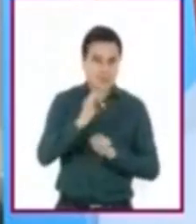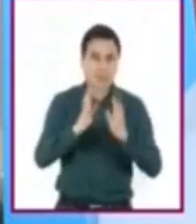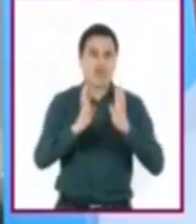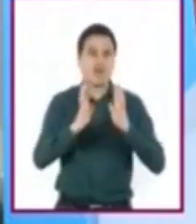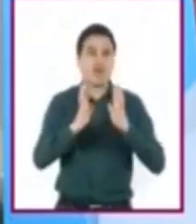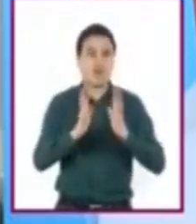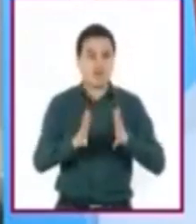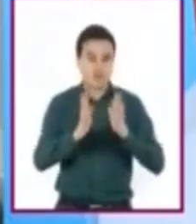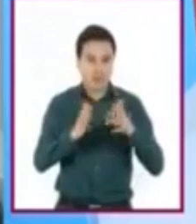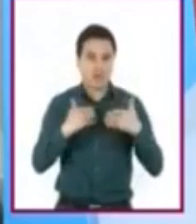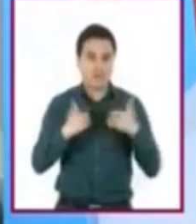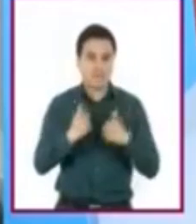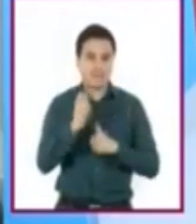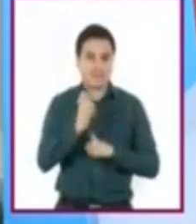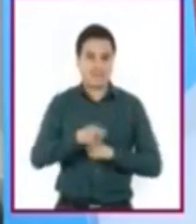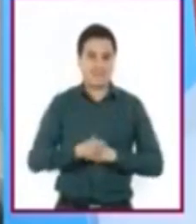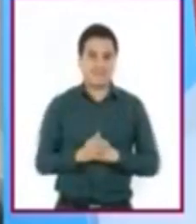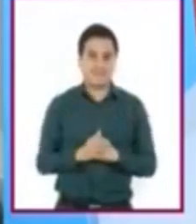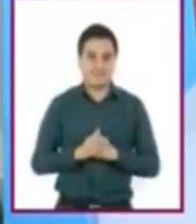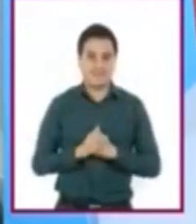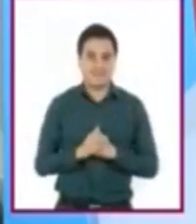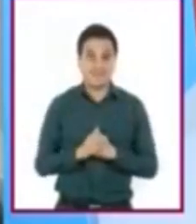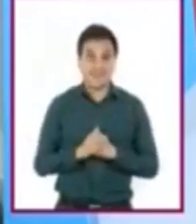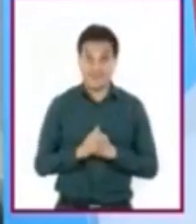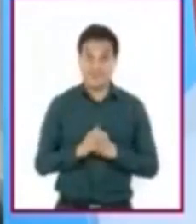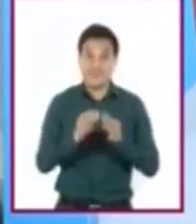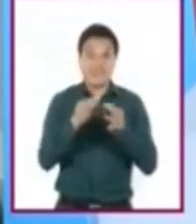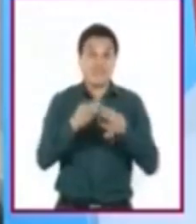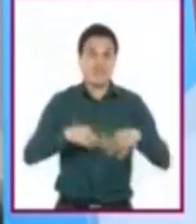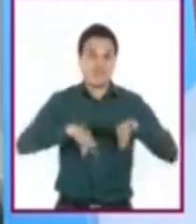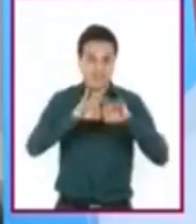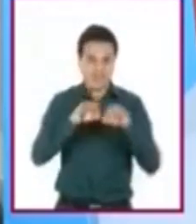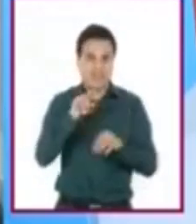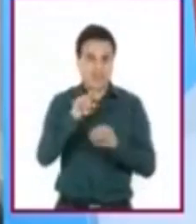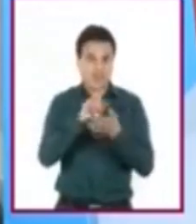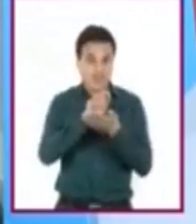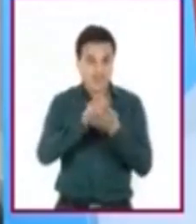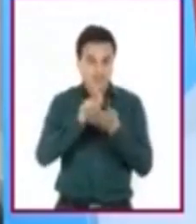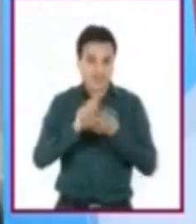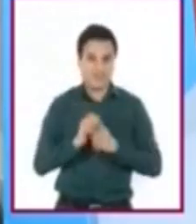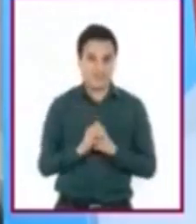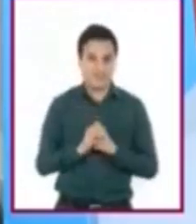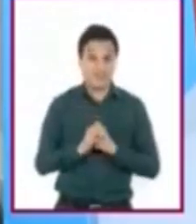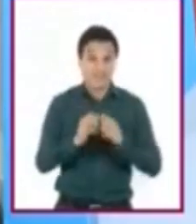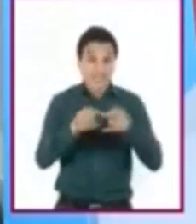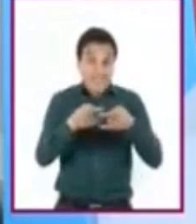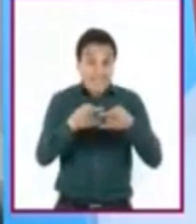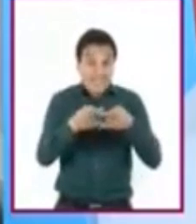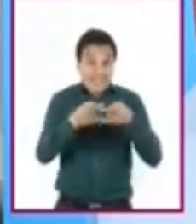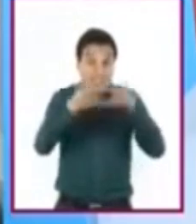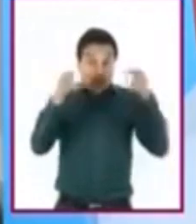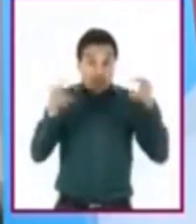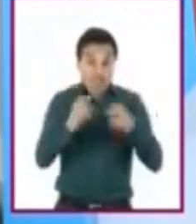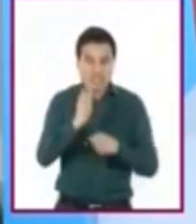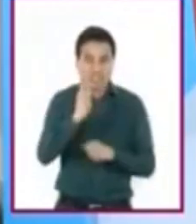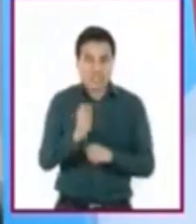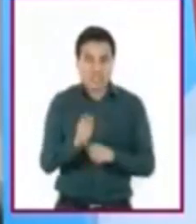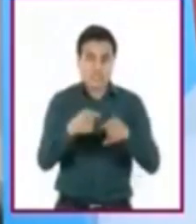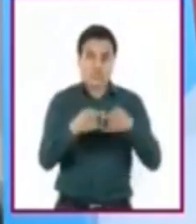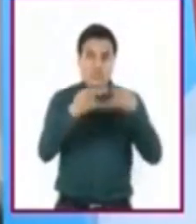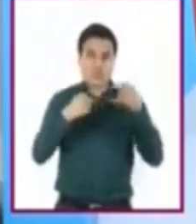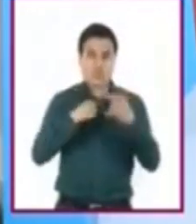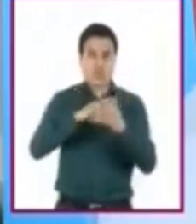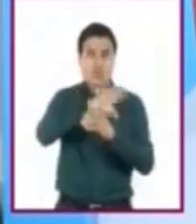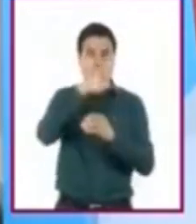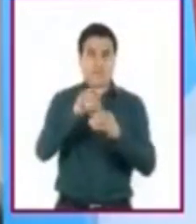pasado. Es muy importante que anoten esto. En la historia no existe una sola verdad. Lo que